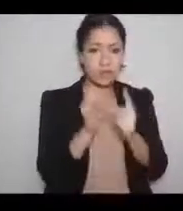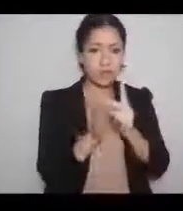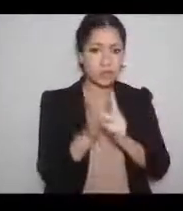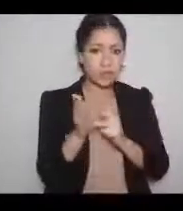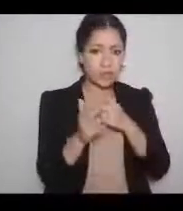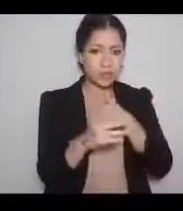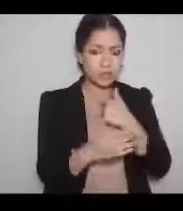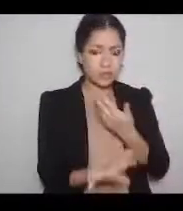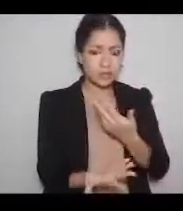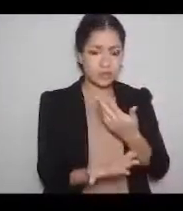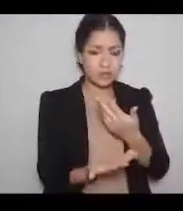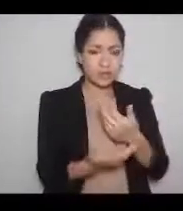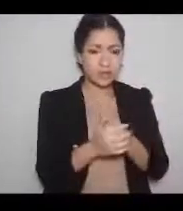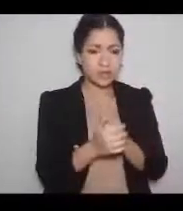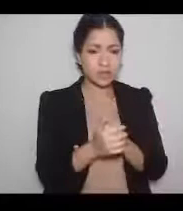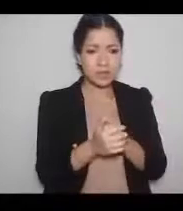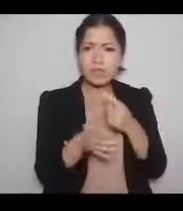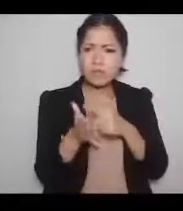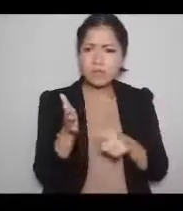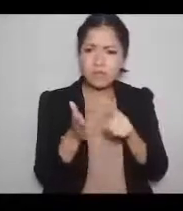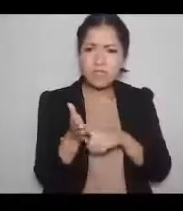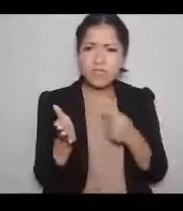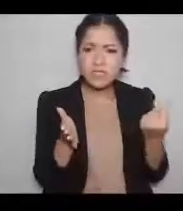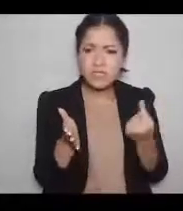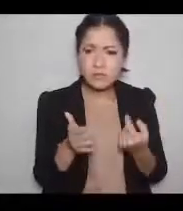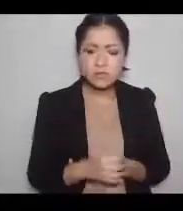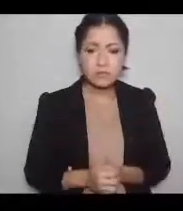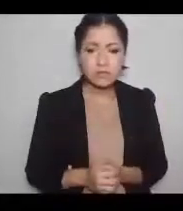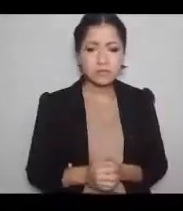imbécil. ¿Qué tachó? Yo decía,